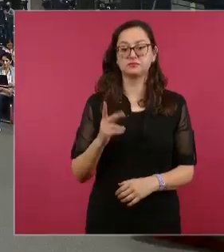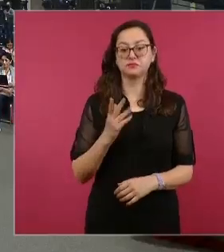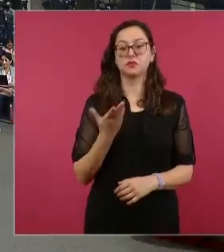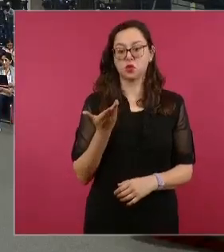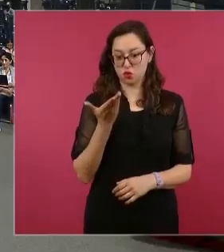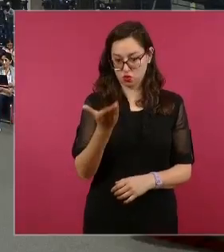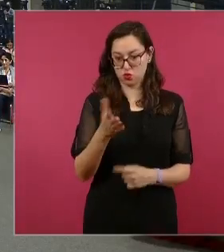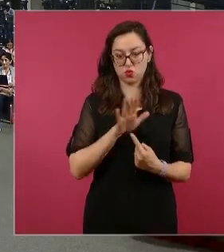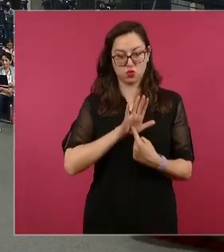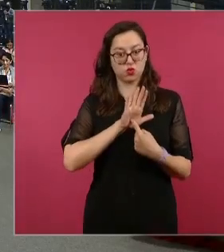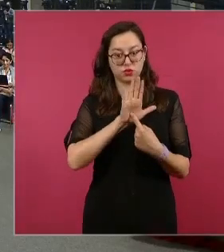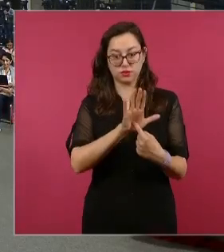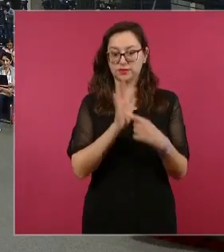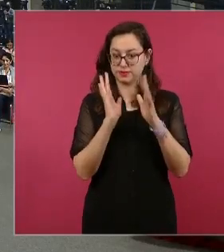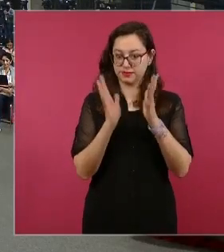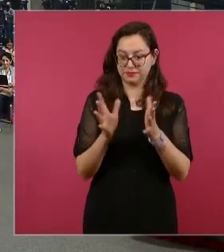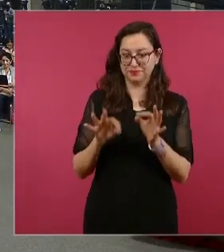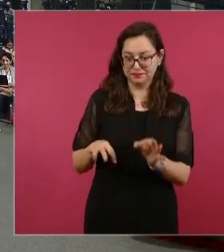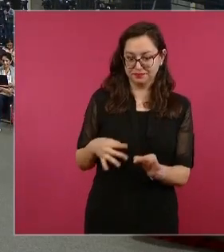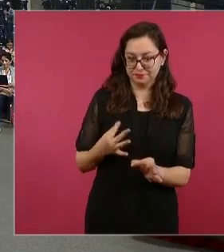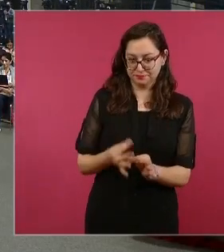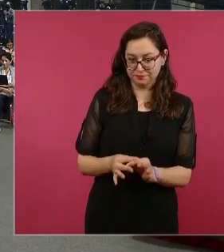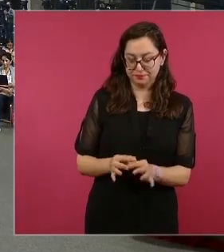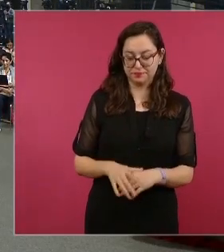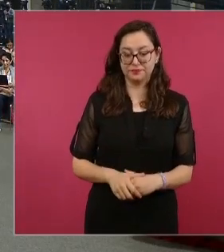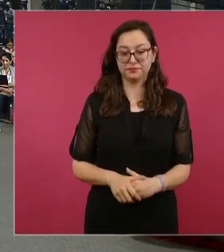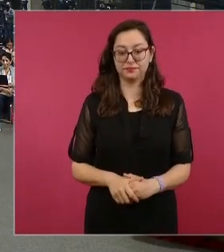expusiste. Gracias.